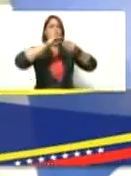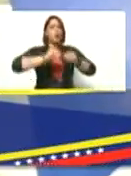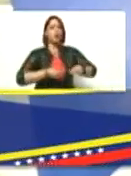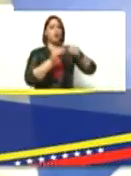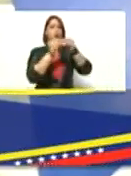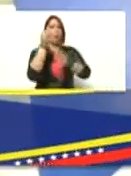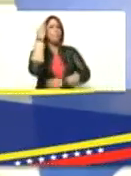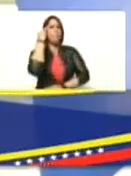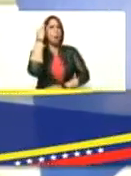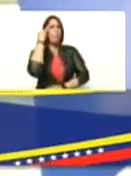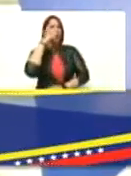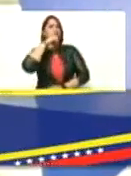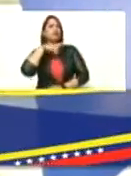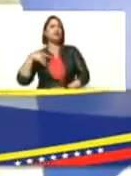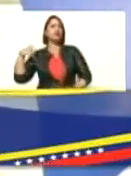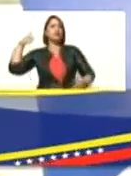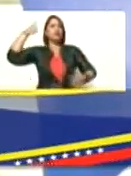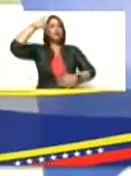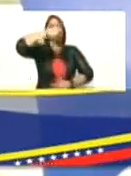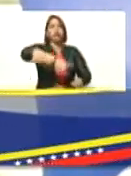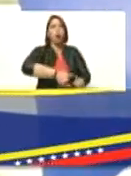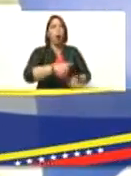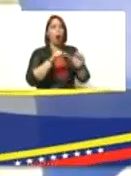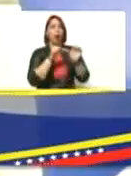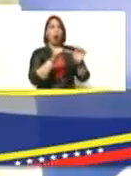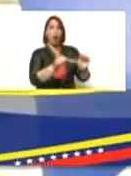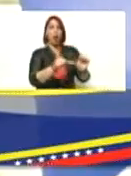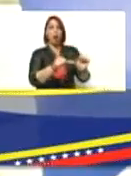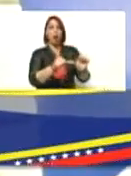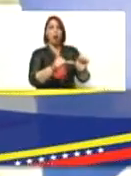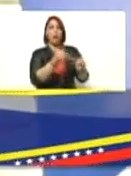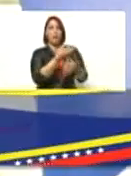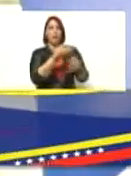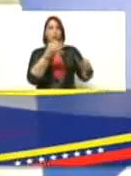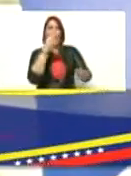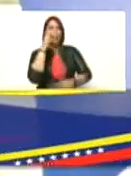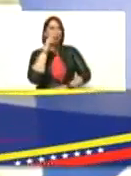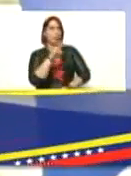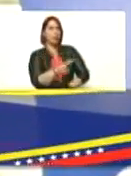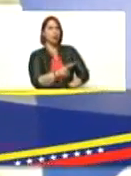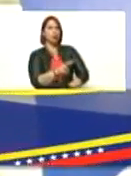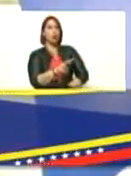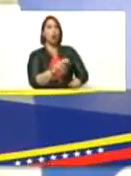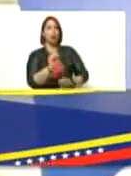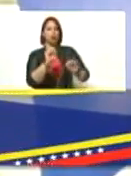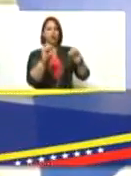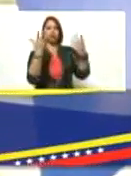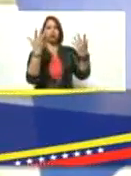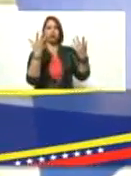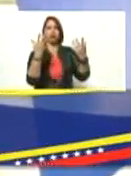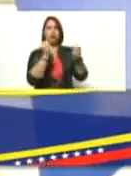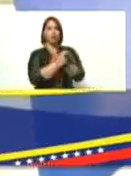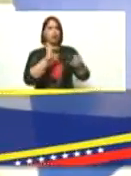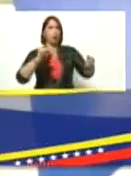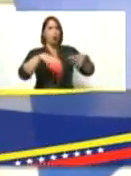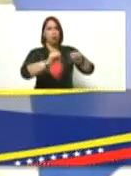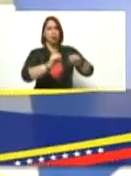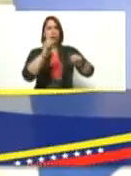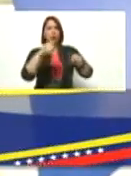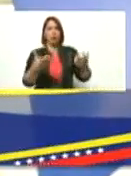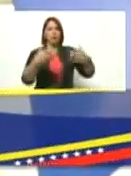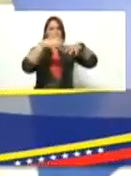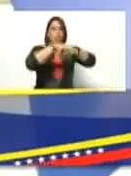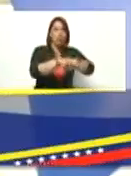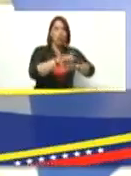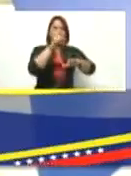de la memoria e historias locales, desde una perspectiva insurgente, descolonizada, inclusiva